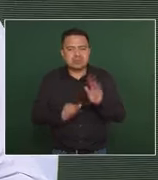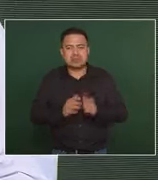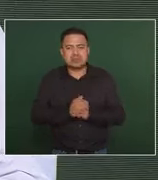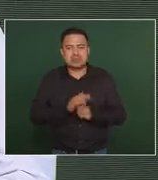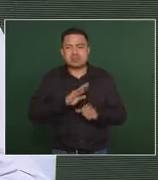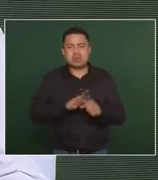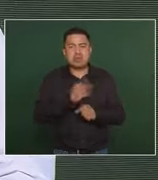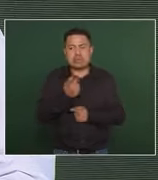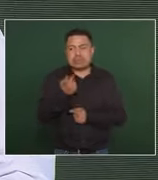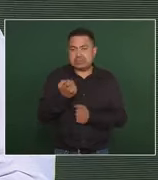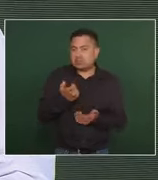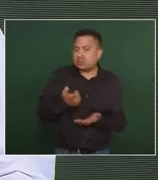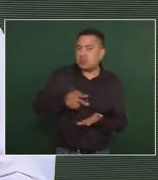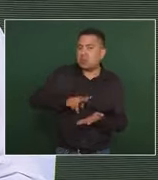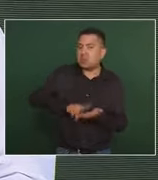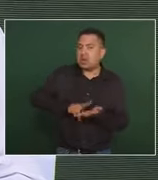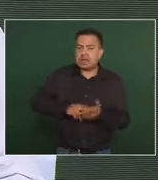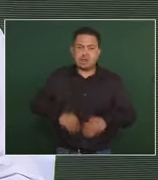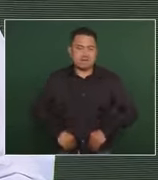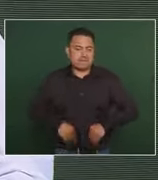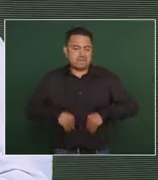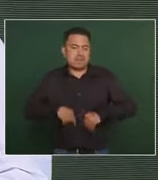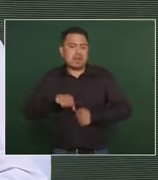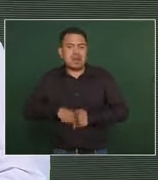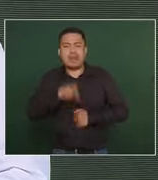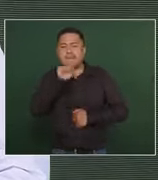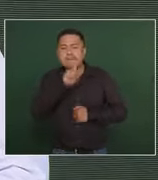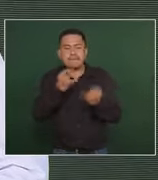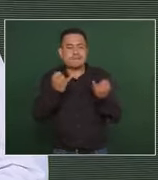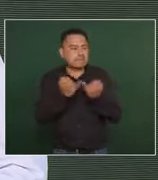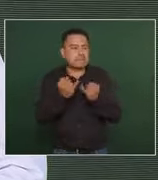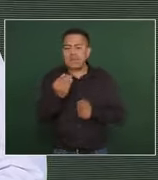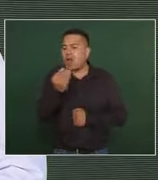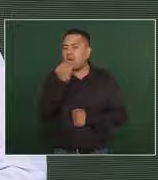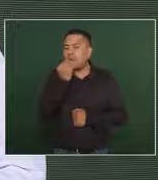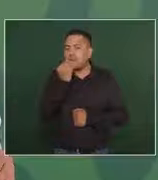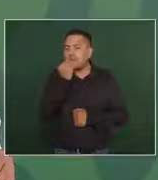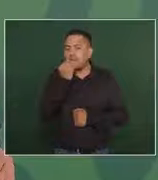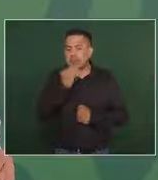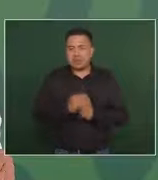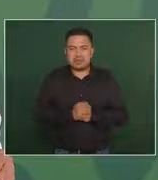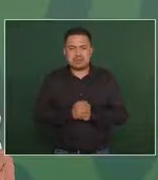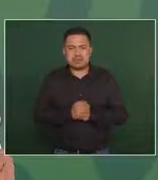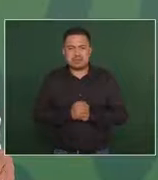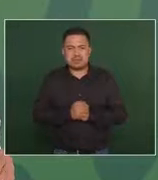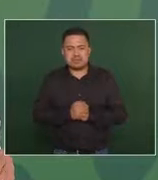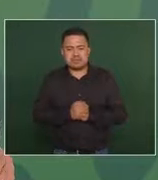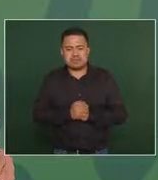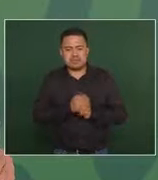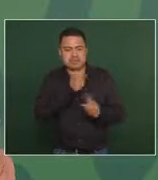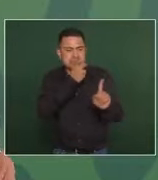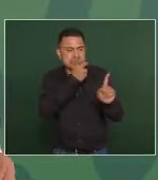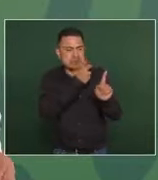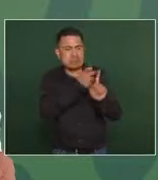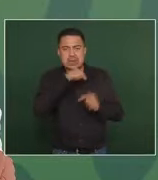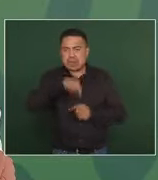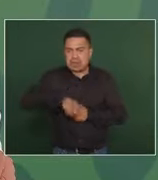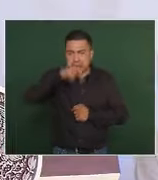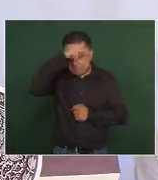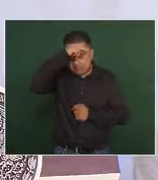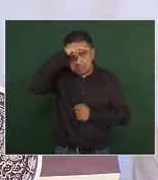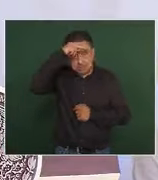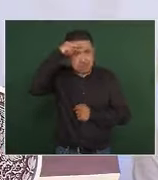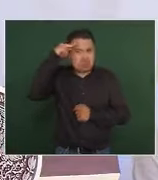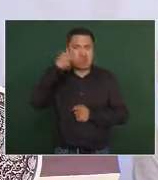porque eso cuesta el vivir aquí y la comida. Eso en México no lo